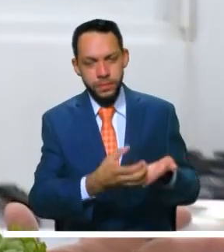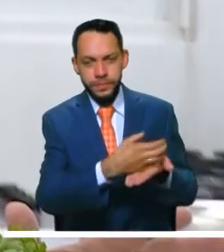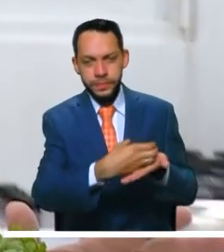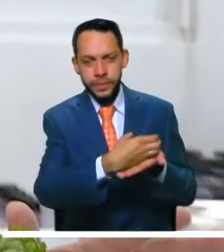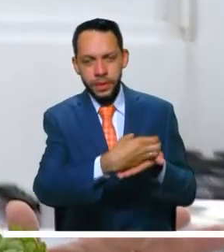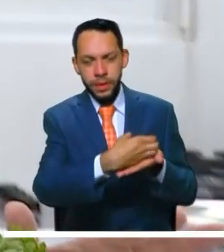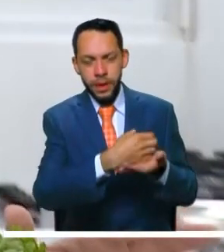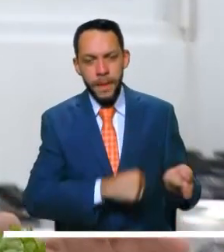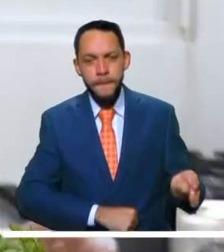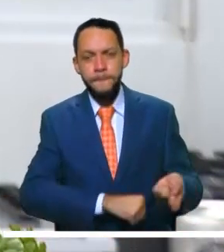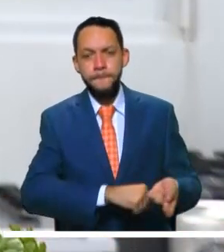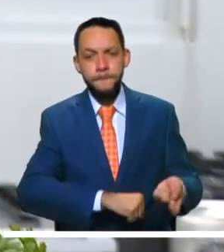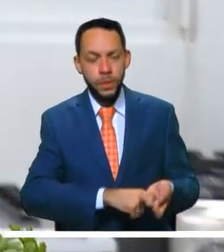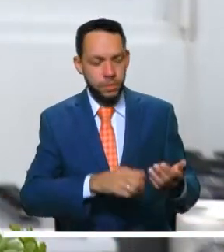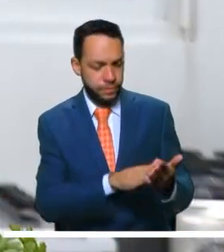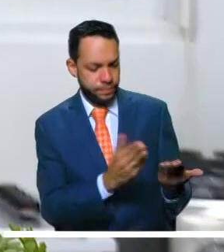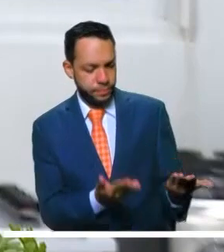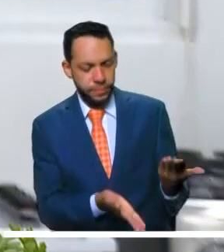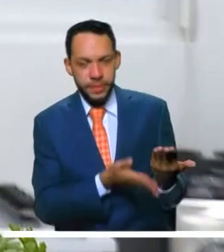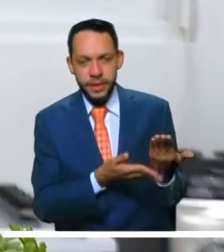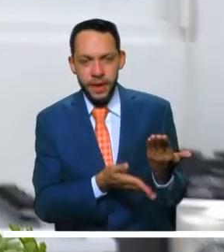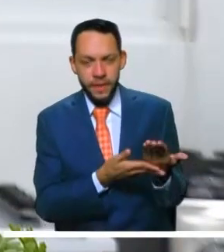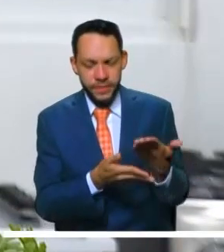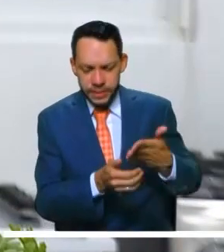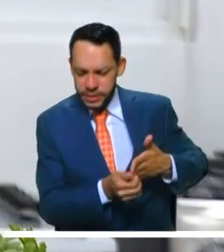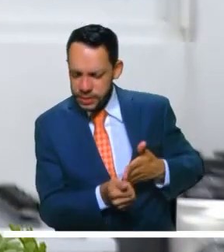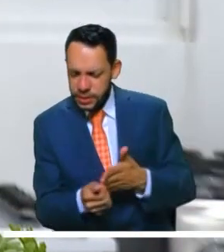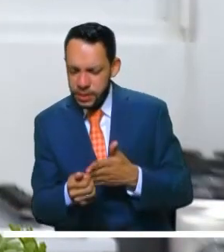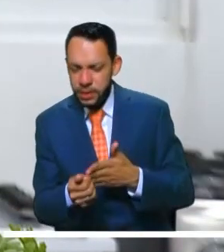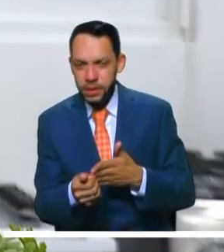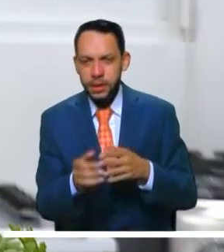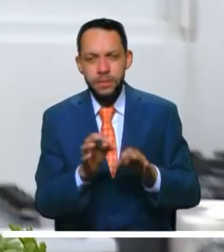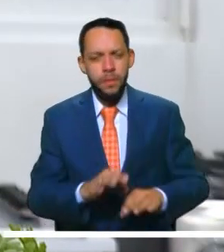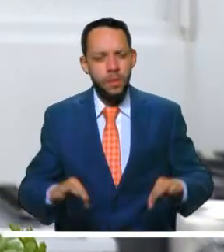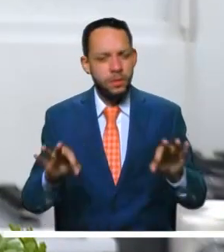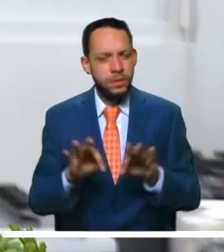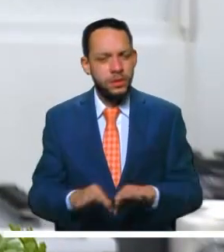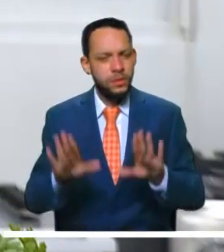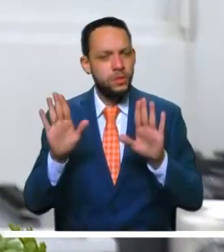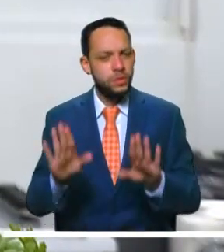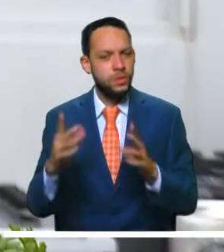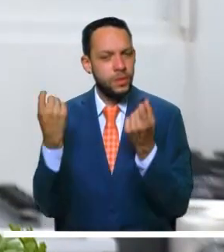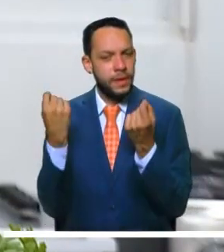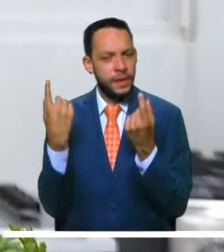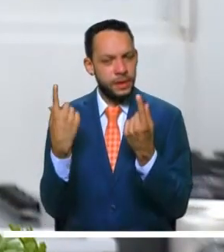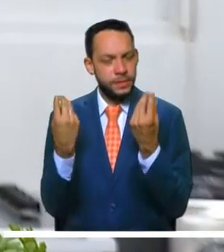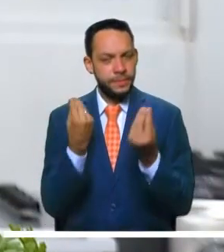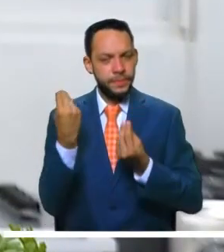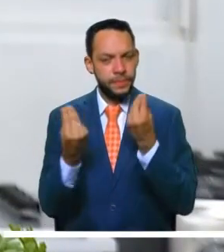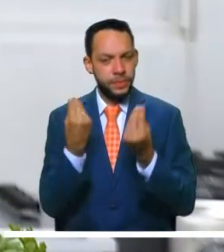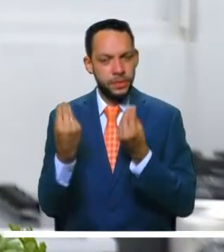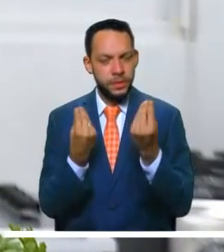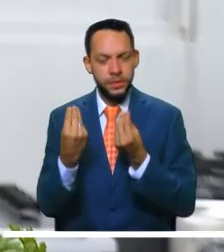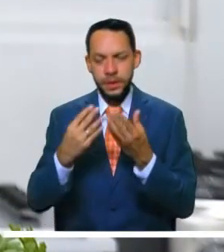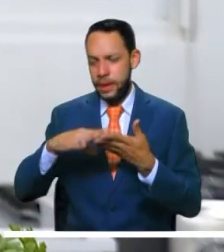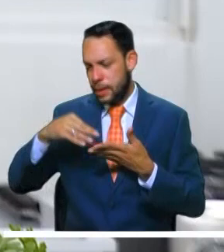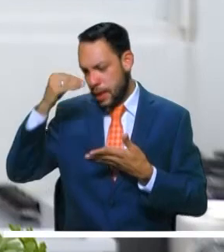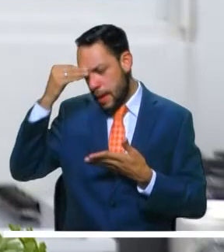libro. Y aquí yo quiero que todos ustedes entiendan un poco qué es lo que pasa con la